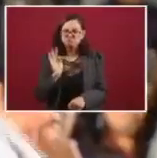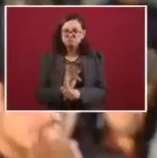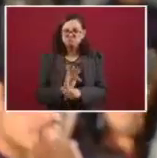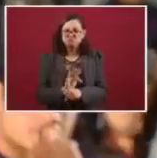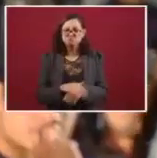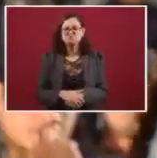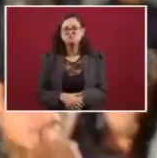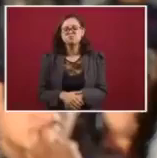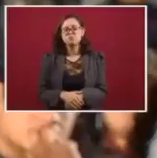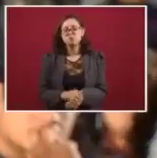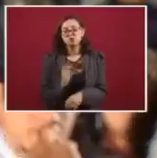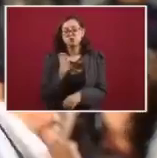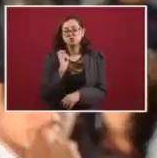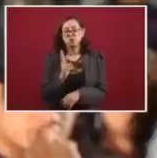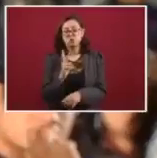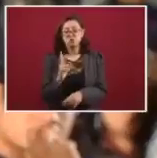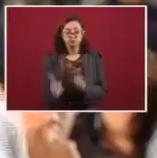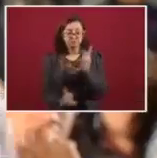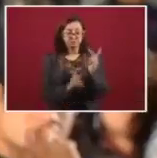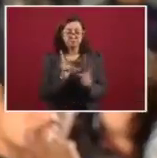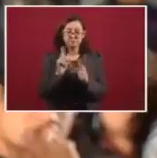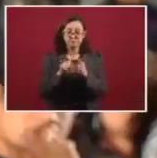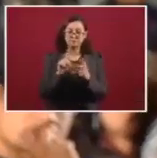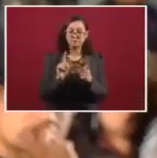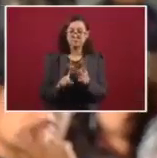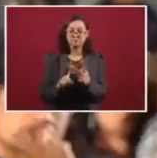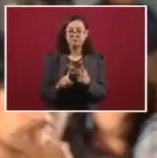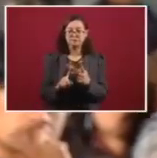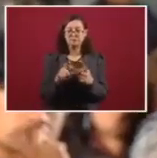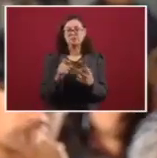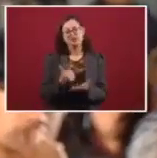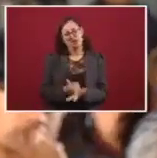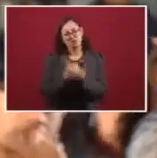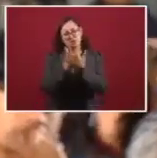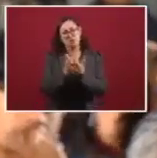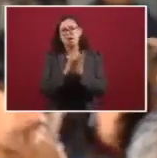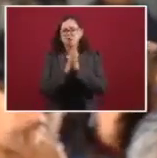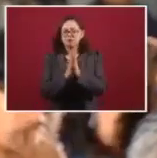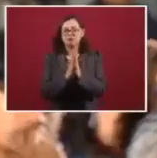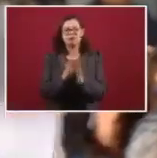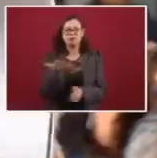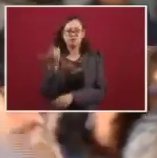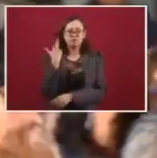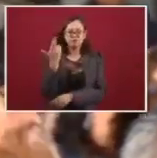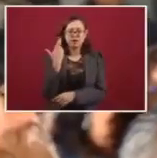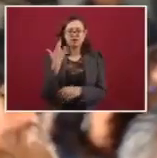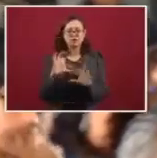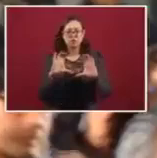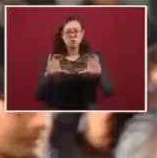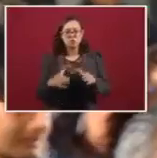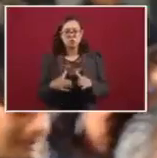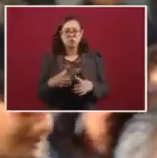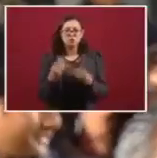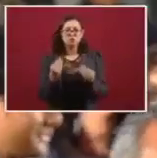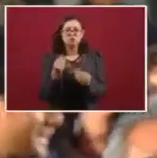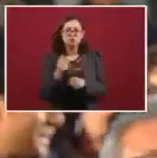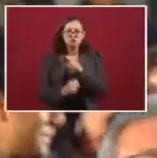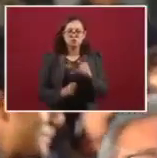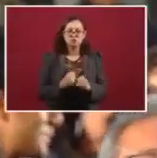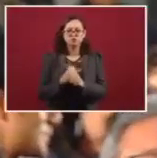Le traigo dos preguntas y una ayuda para las radios comunitarias, que batallamos durante muchos